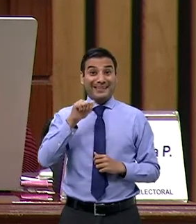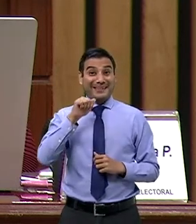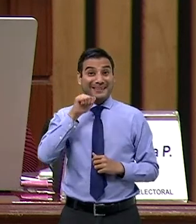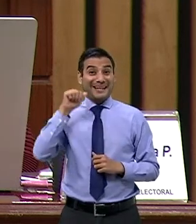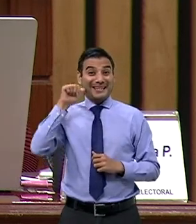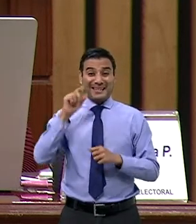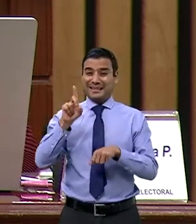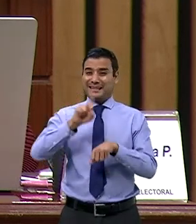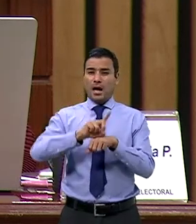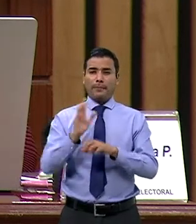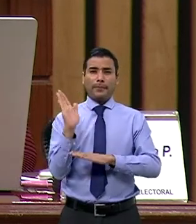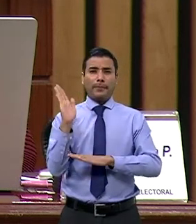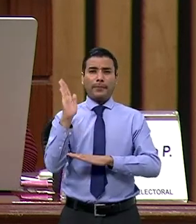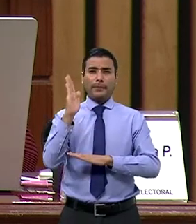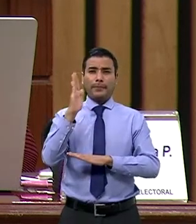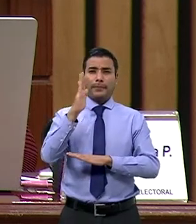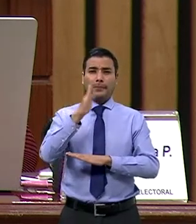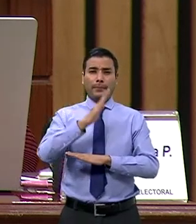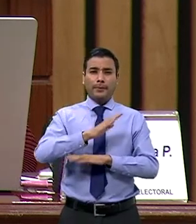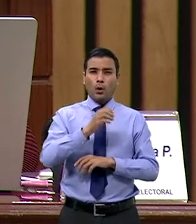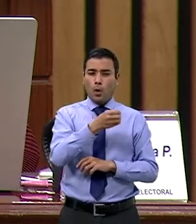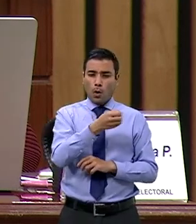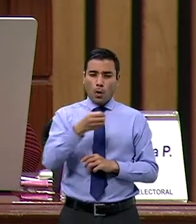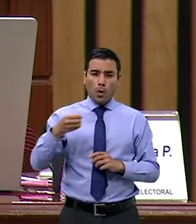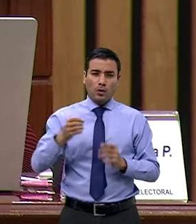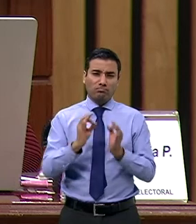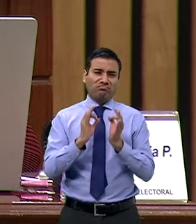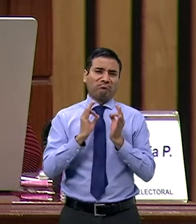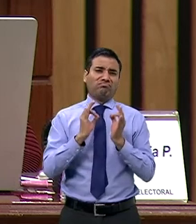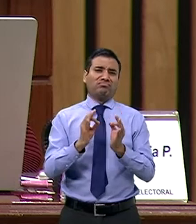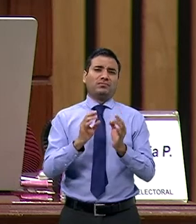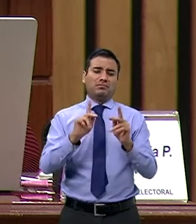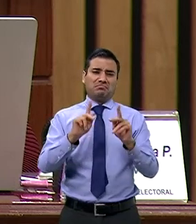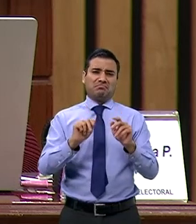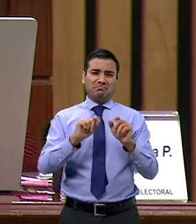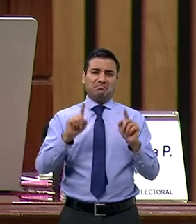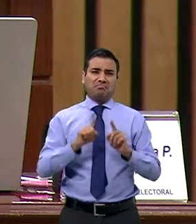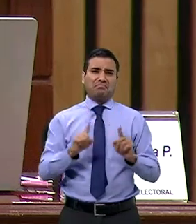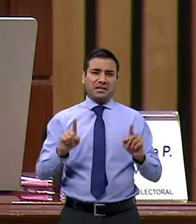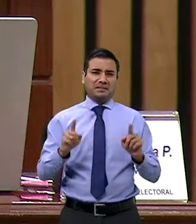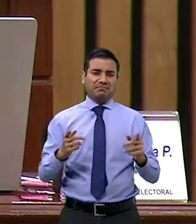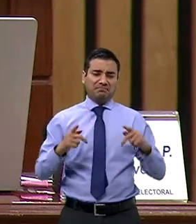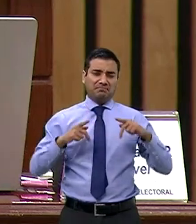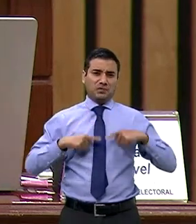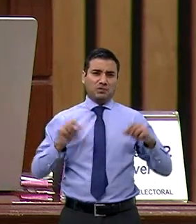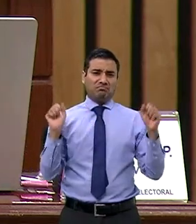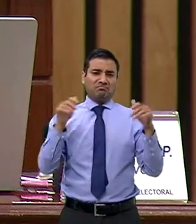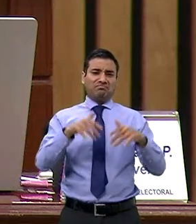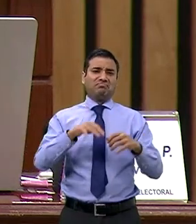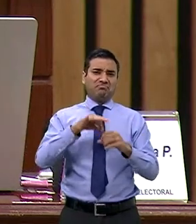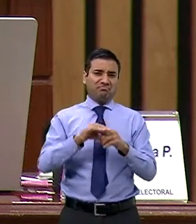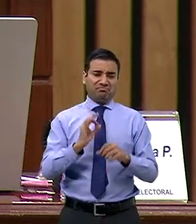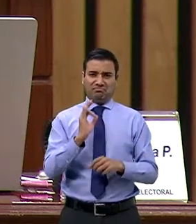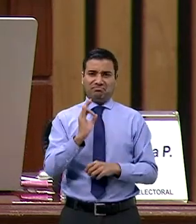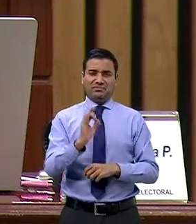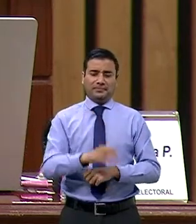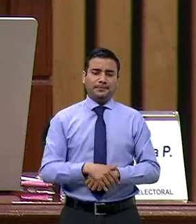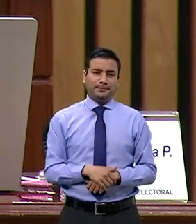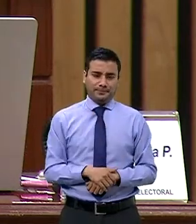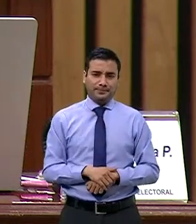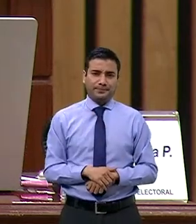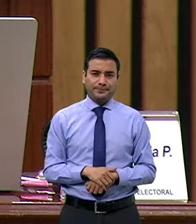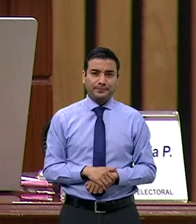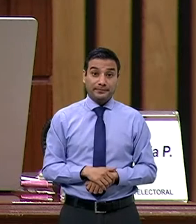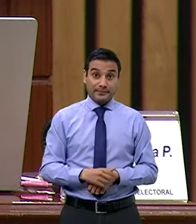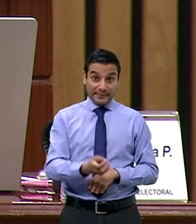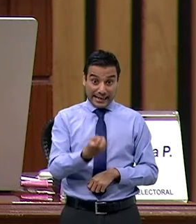transcurrió de manera ordenada y pacífica a efecto de participar e incidir directa en la toma de decisiones y